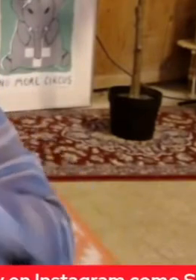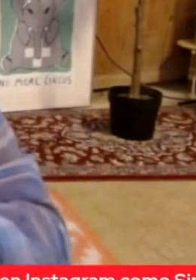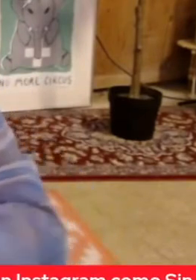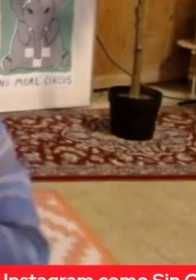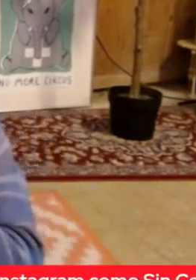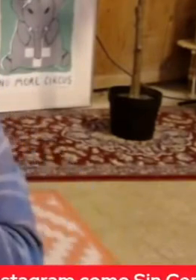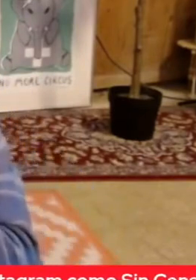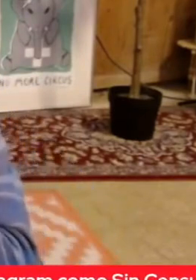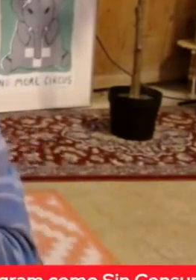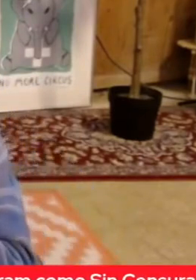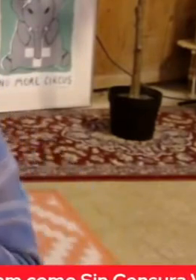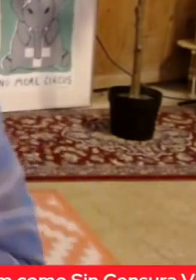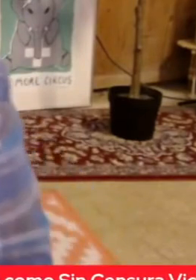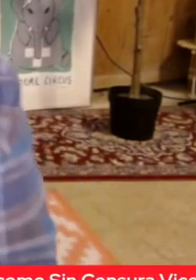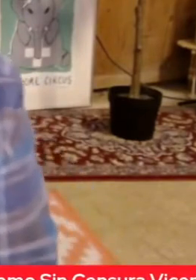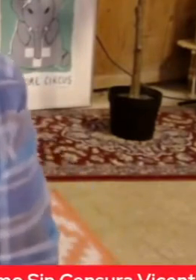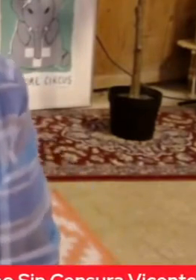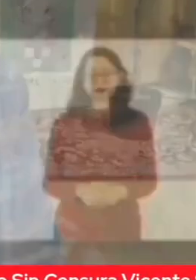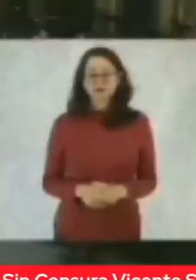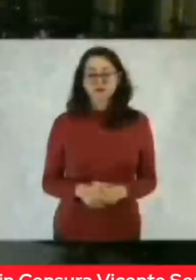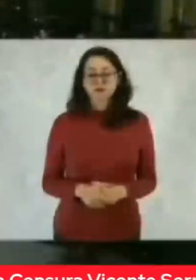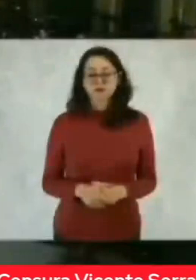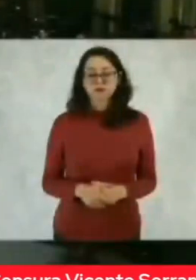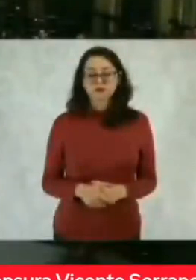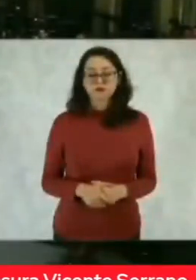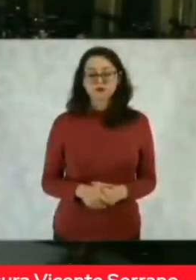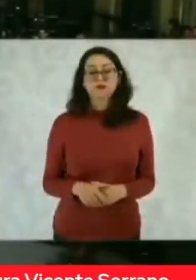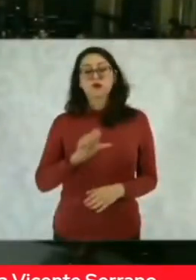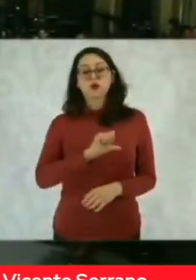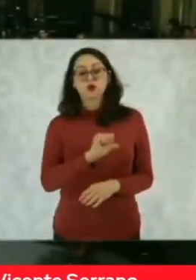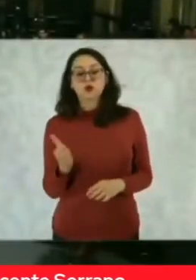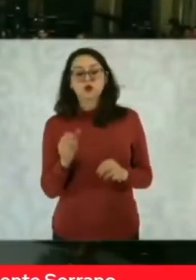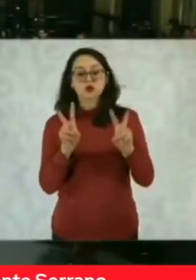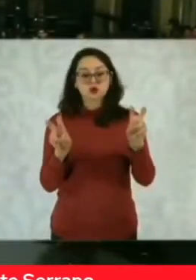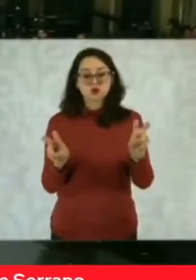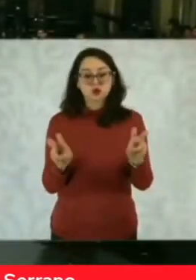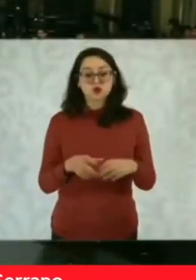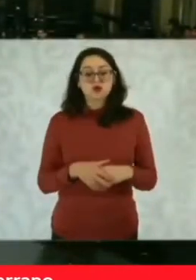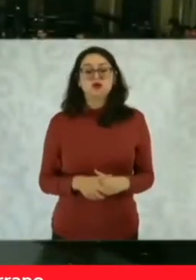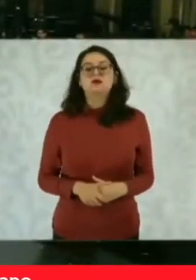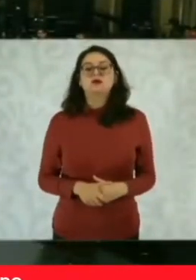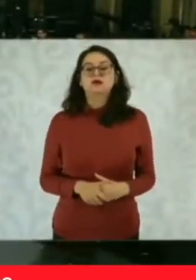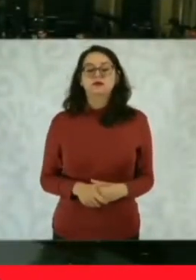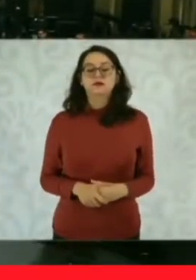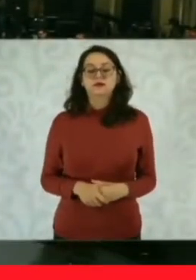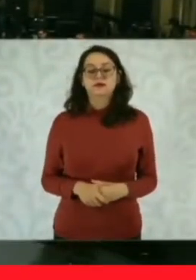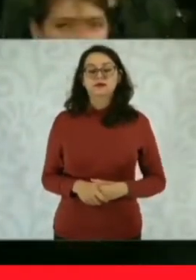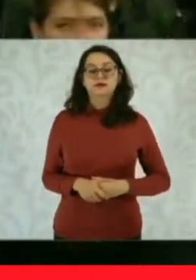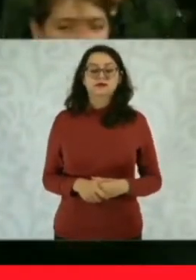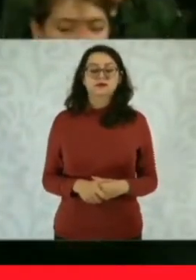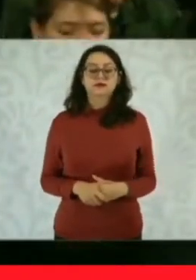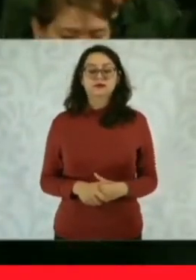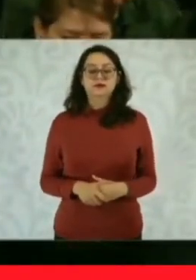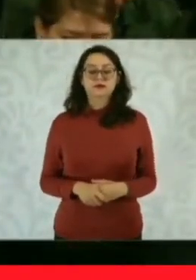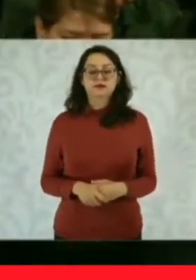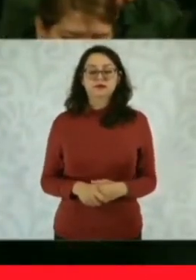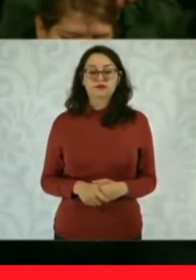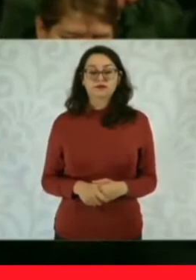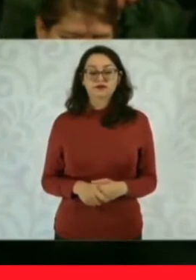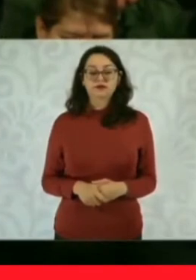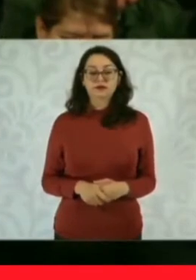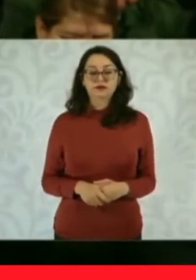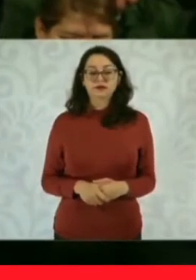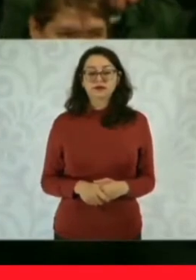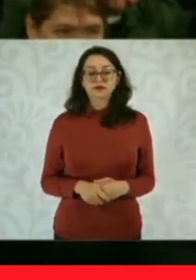la doctora y lo platicamos con la doctora Elisa Godínez aquí en Sin Censura. Presidenta, ayer pues se daba a conocer la renuncia de